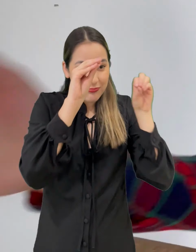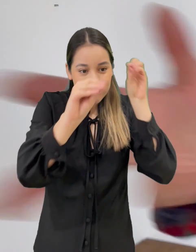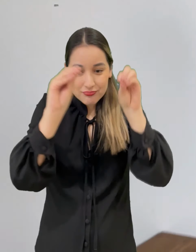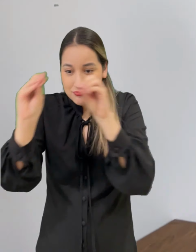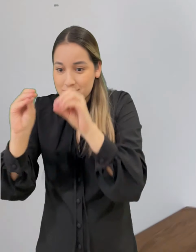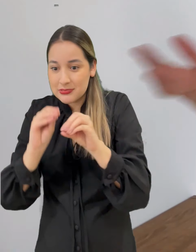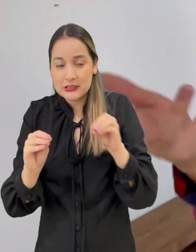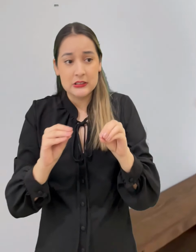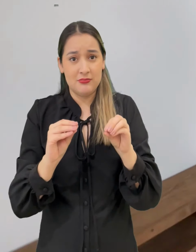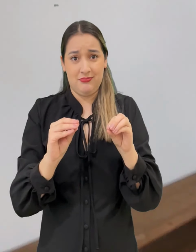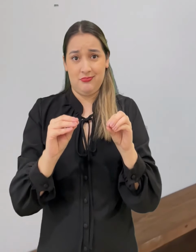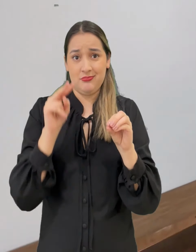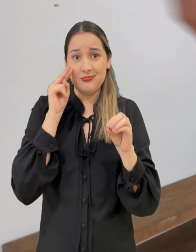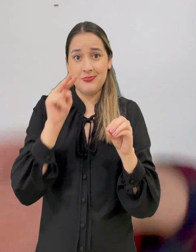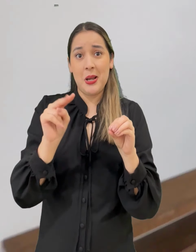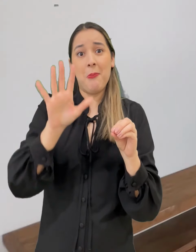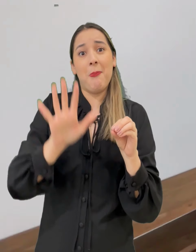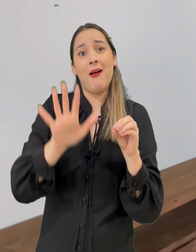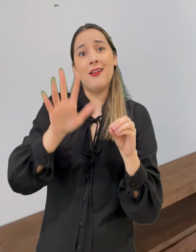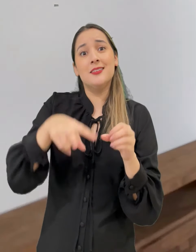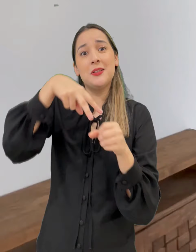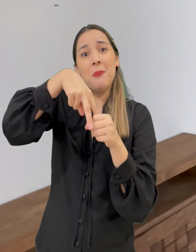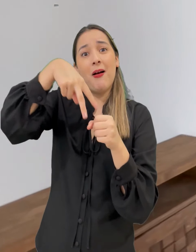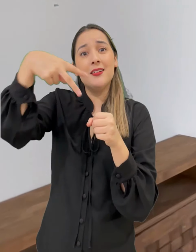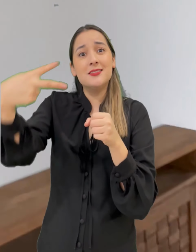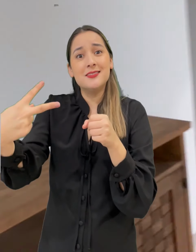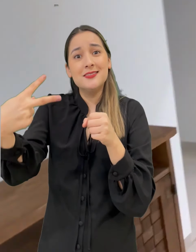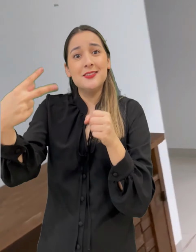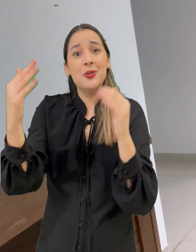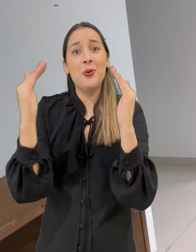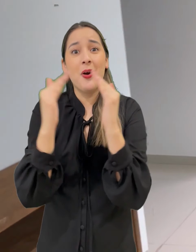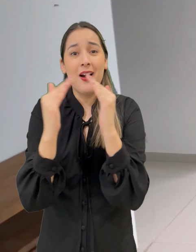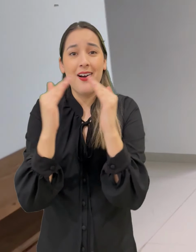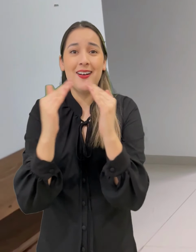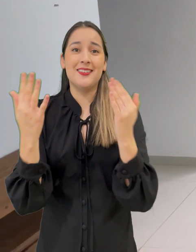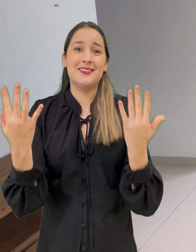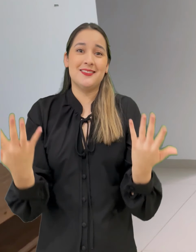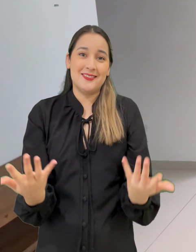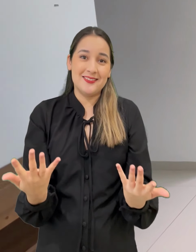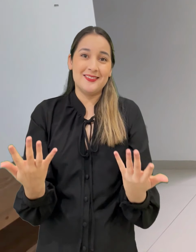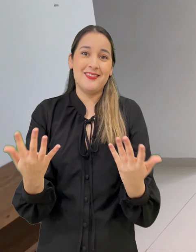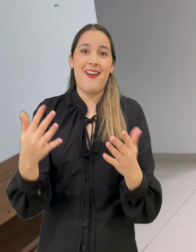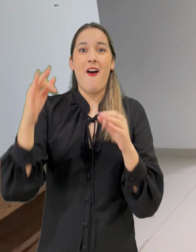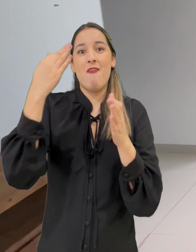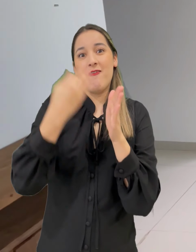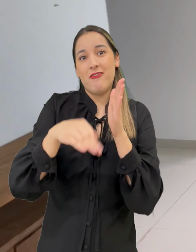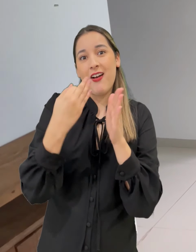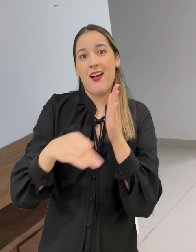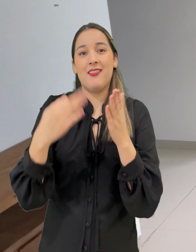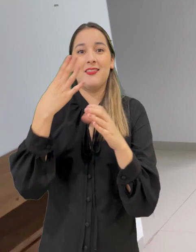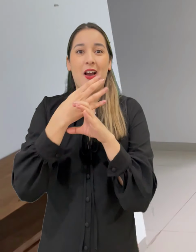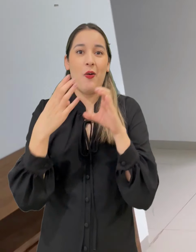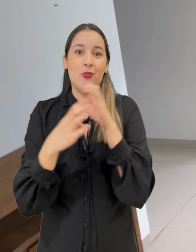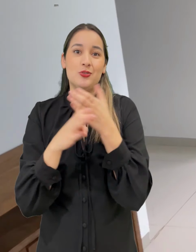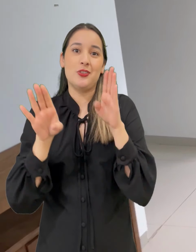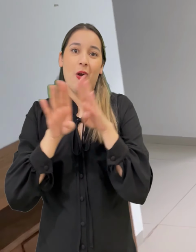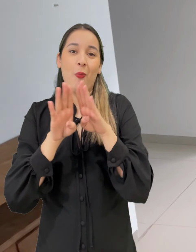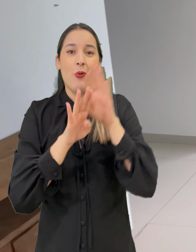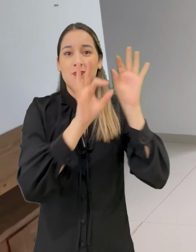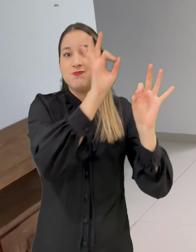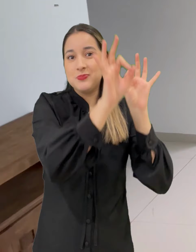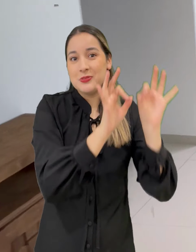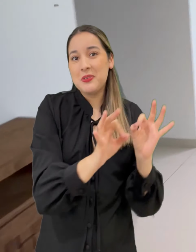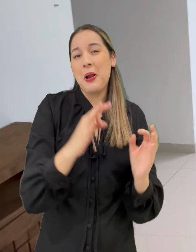acomodamos todas las cosas y se mira vacía la casa entonces obviamente pues falta muchas de muchas cositas como de